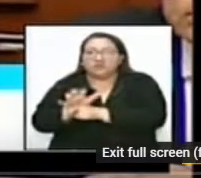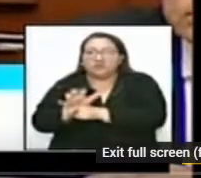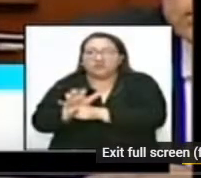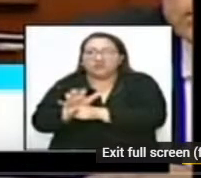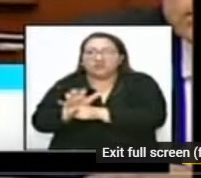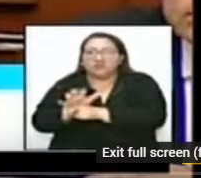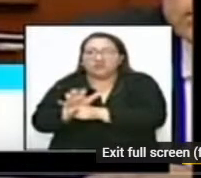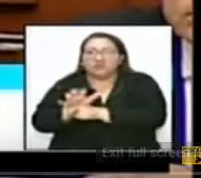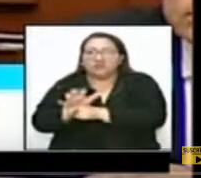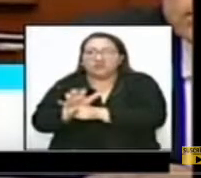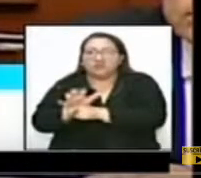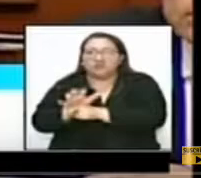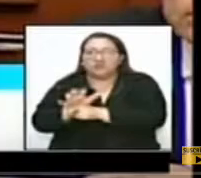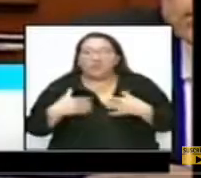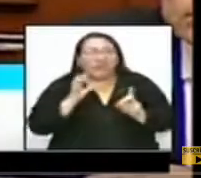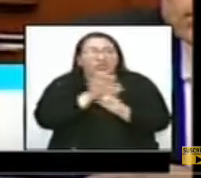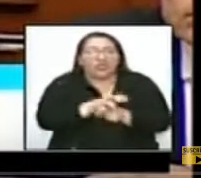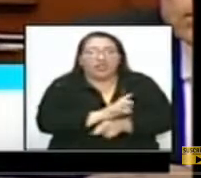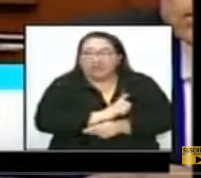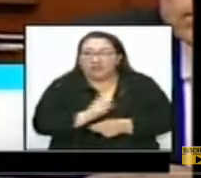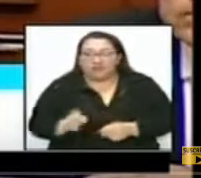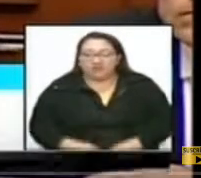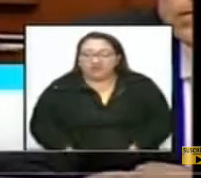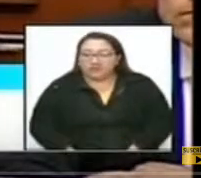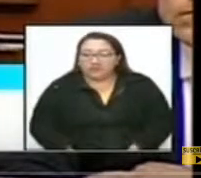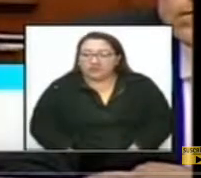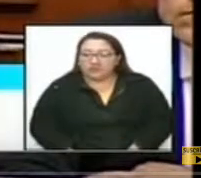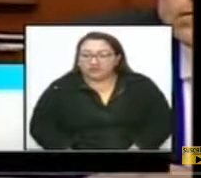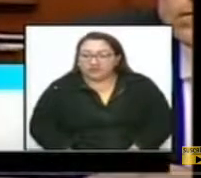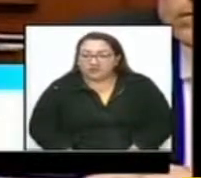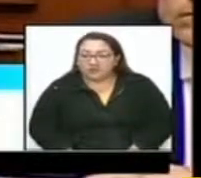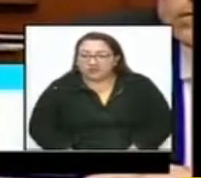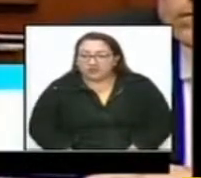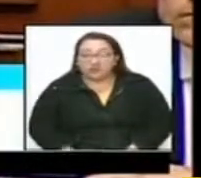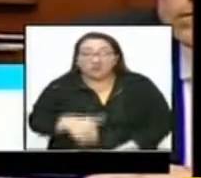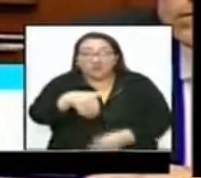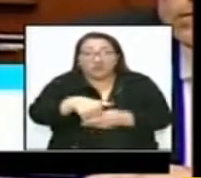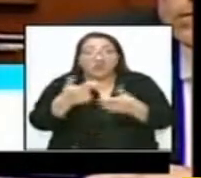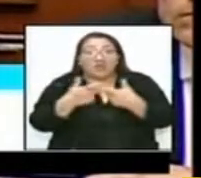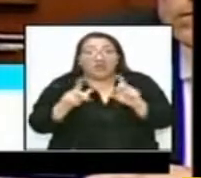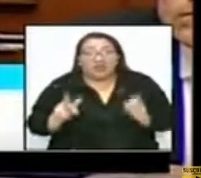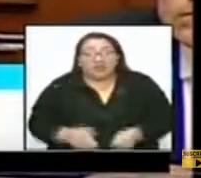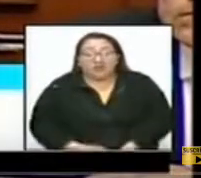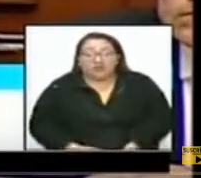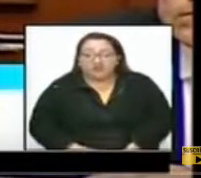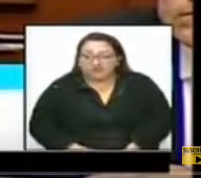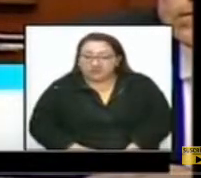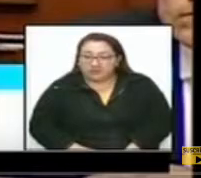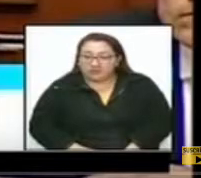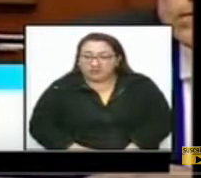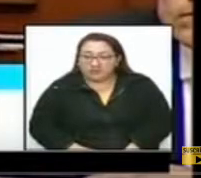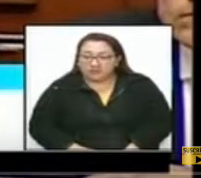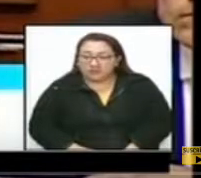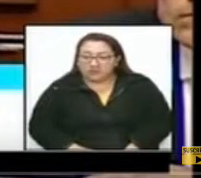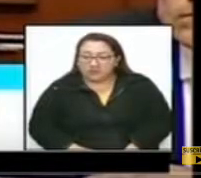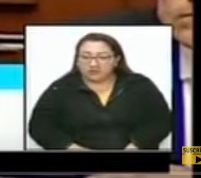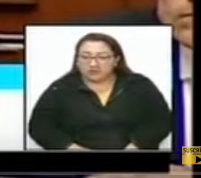y el congreso no se debe arrinconar el bien y efectivamente y si en realidad